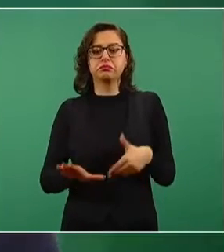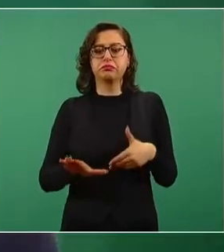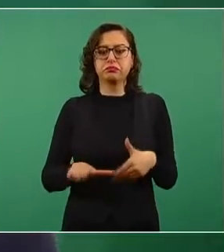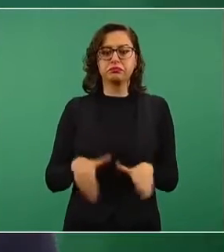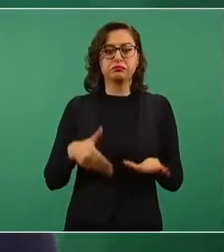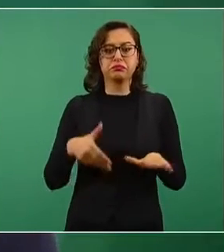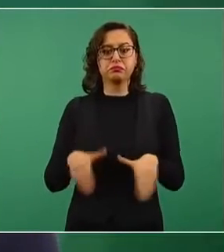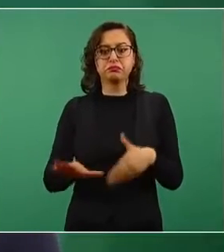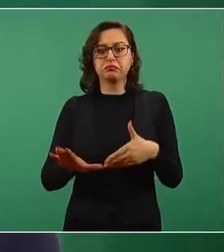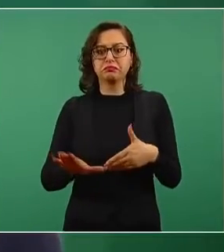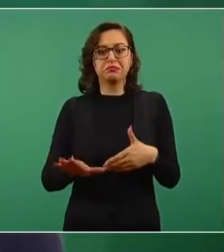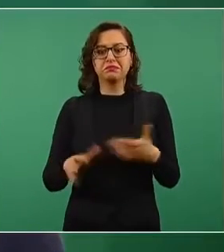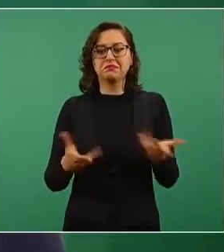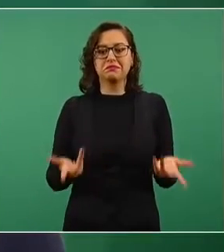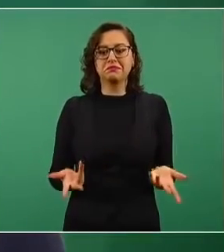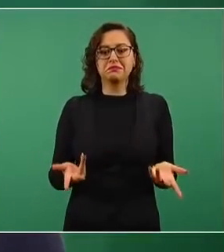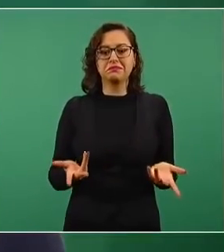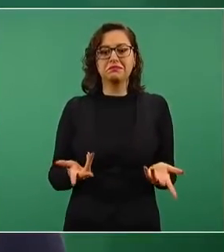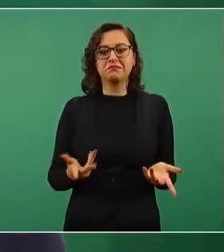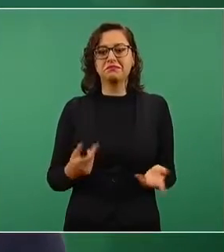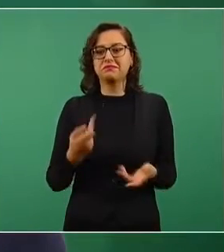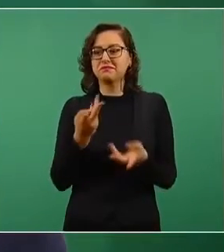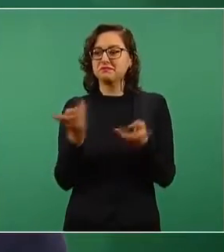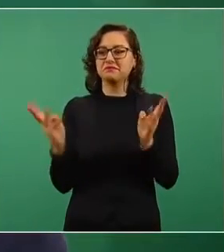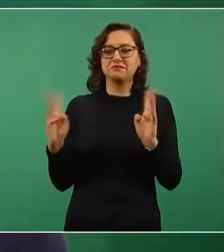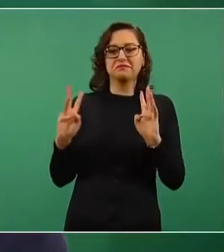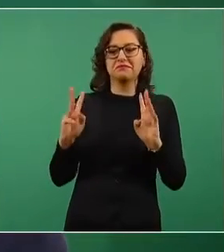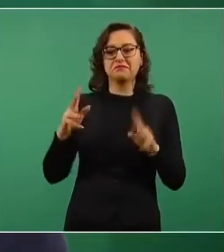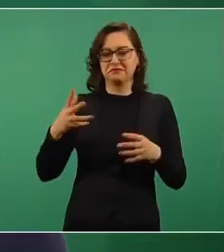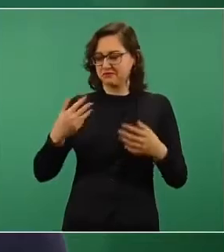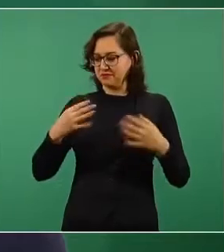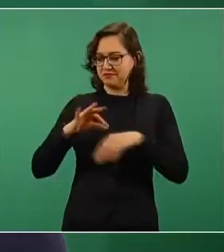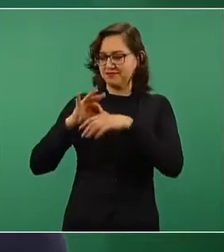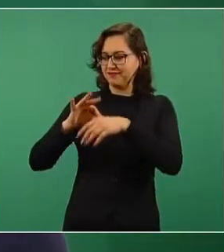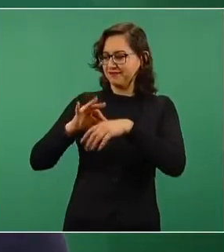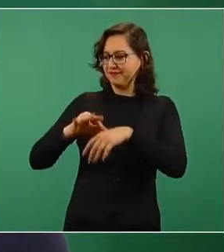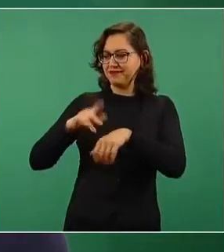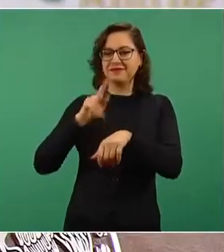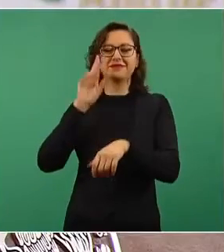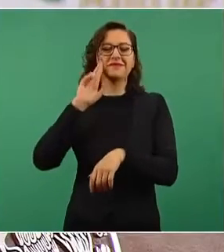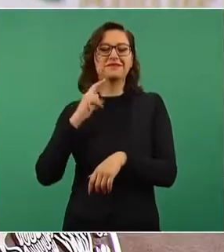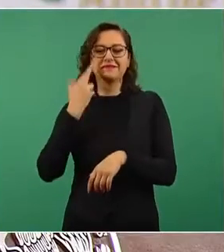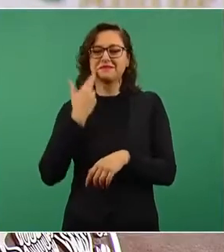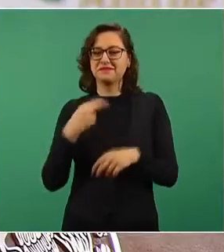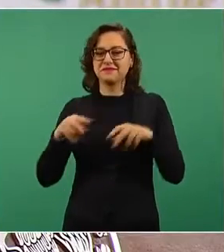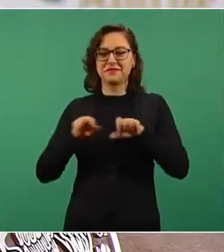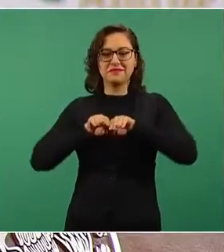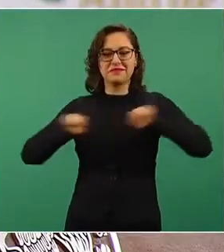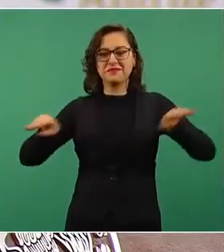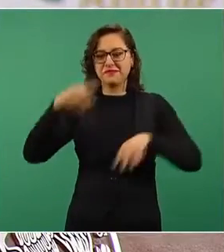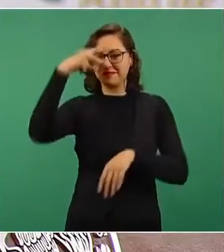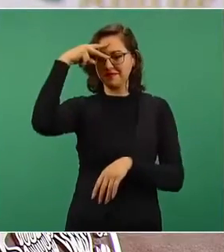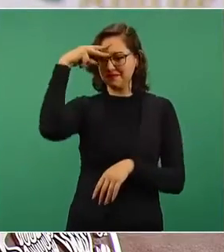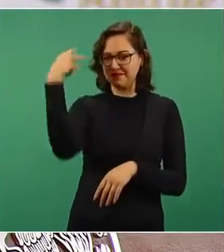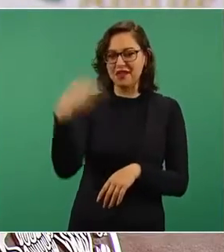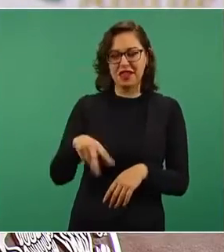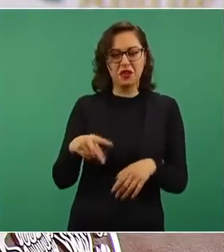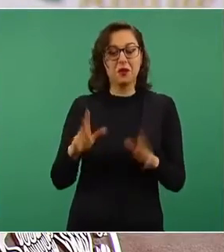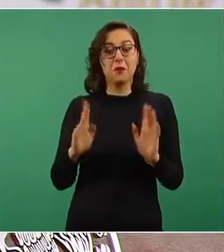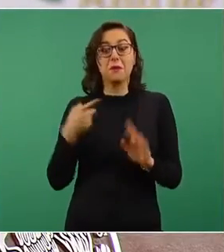pasábamos como si fuéramos mexicanos, pero cuando hablábamos se notaba que éramos